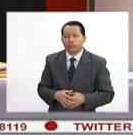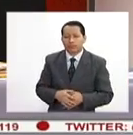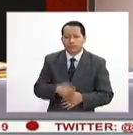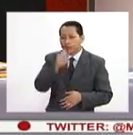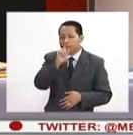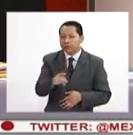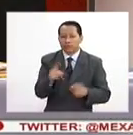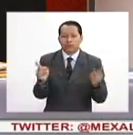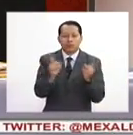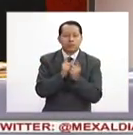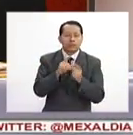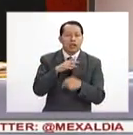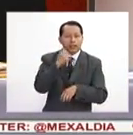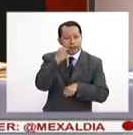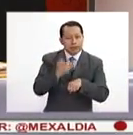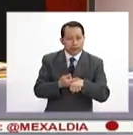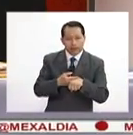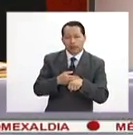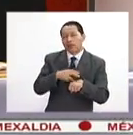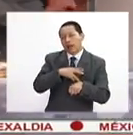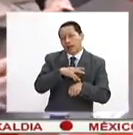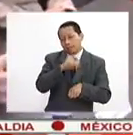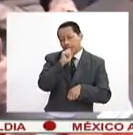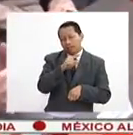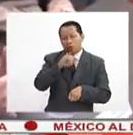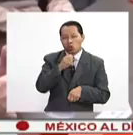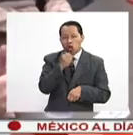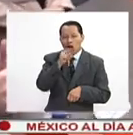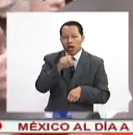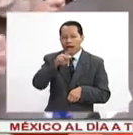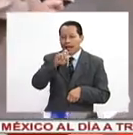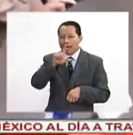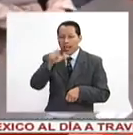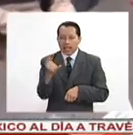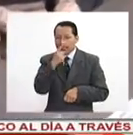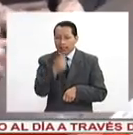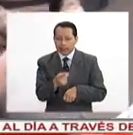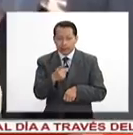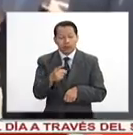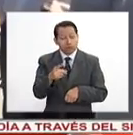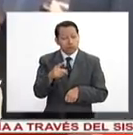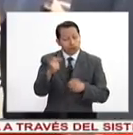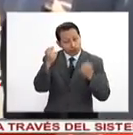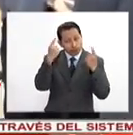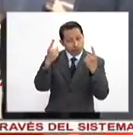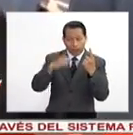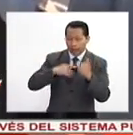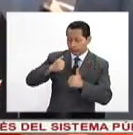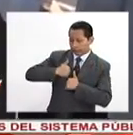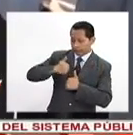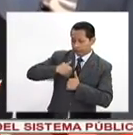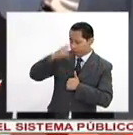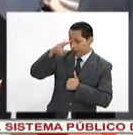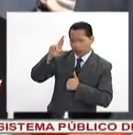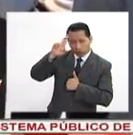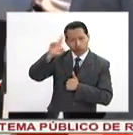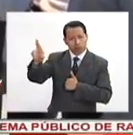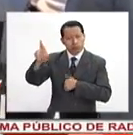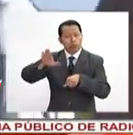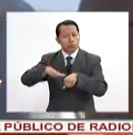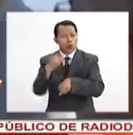También en este encuentro, el secretario de Seguridad Nacional de Estados Unidos, John Kelly, elogió a las Fuerzas de Seguridad de México. Dijo que nuestro país cuenta con